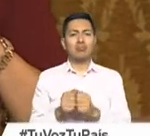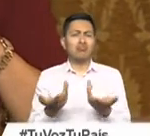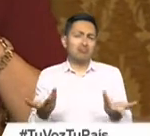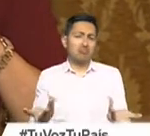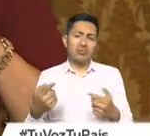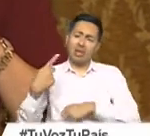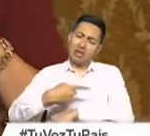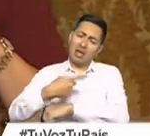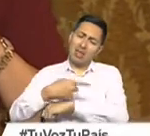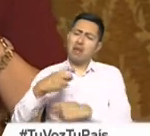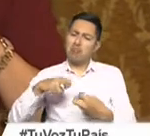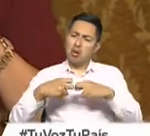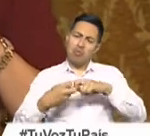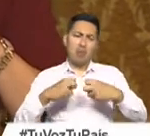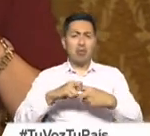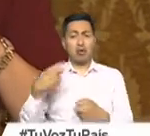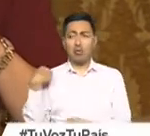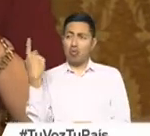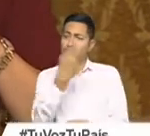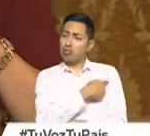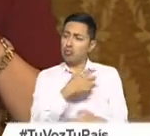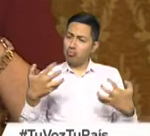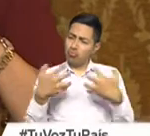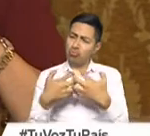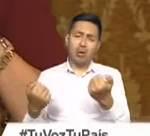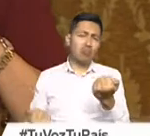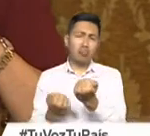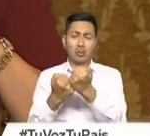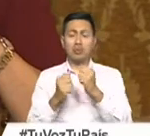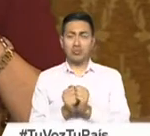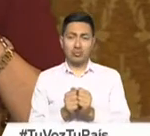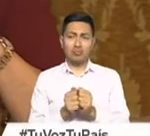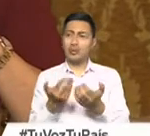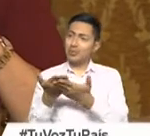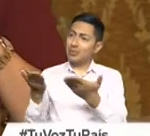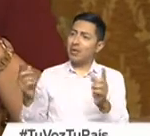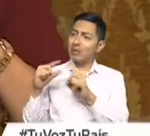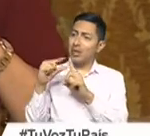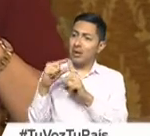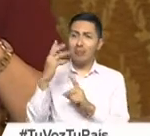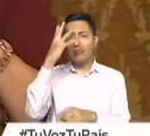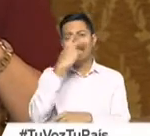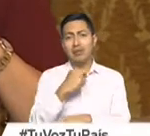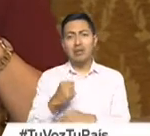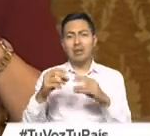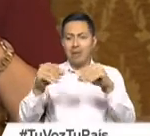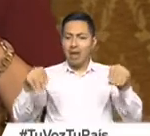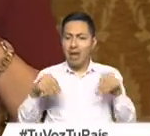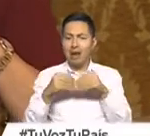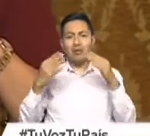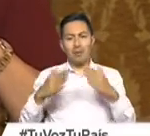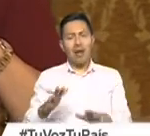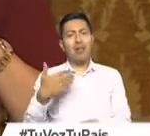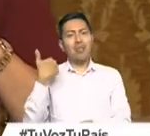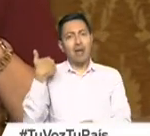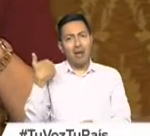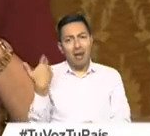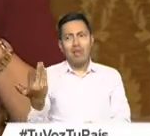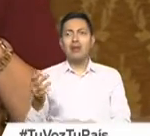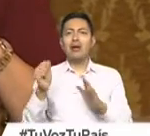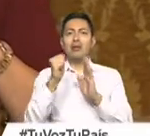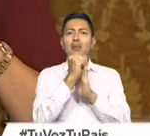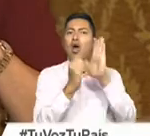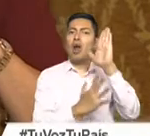el día a día, pero para eso estamos. Me encantan muchas palabras que han dicho, que tienen ya los terrenos, que este programa les viene como anillo al